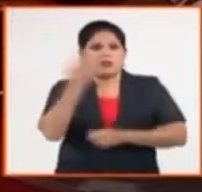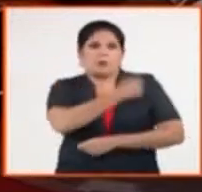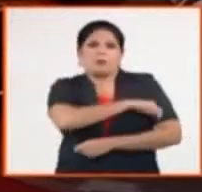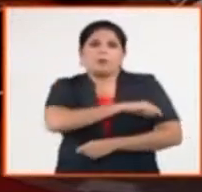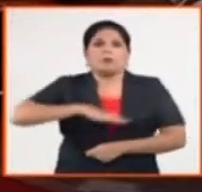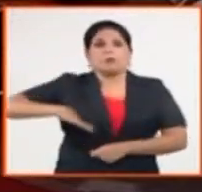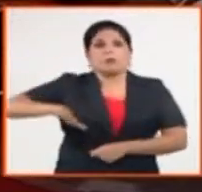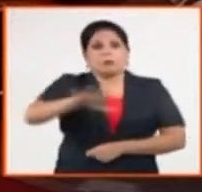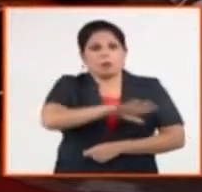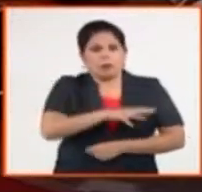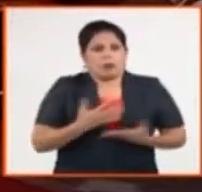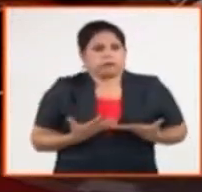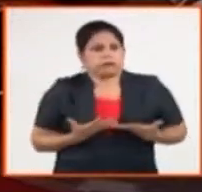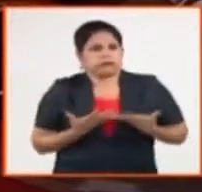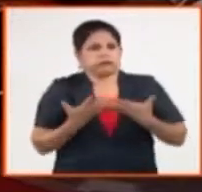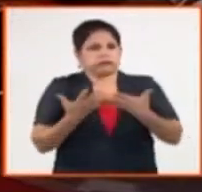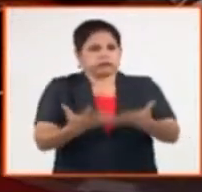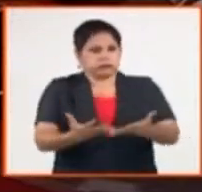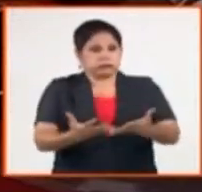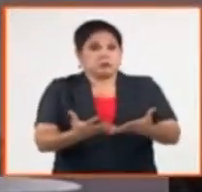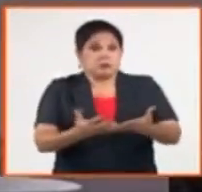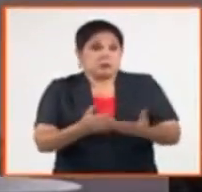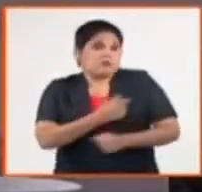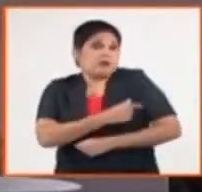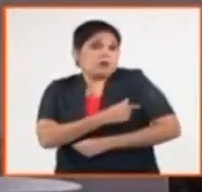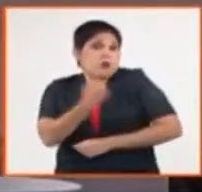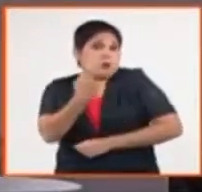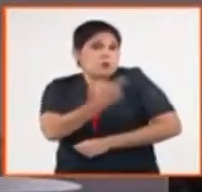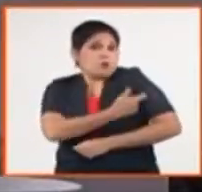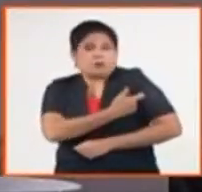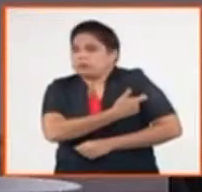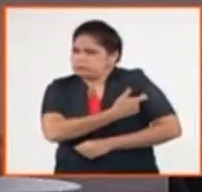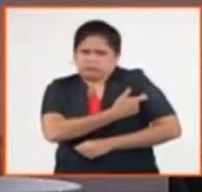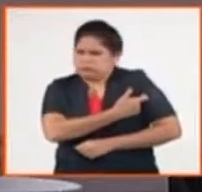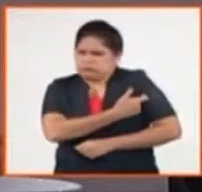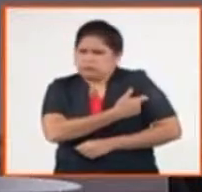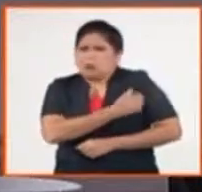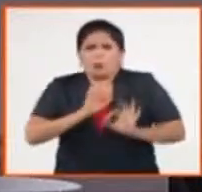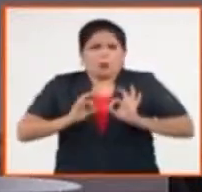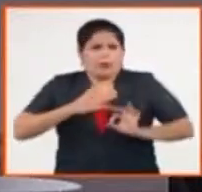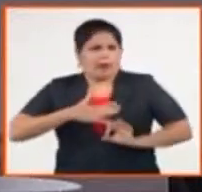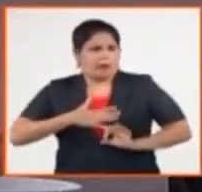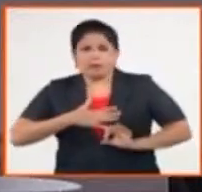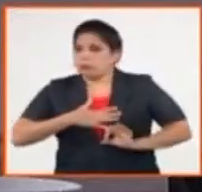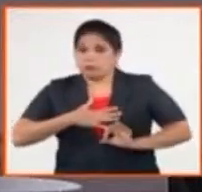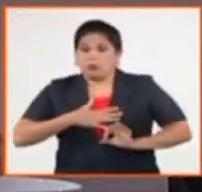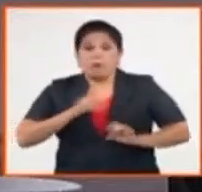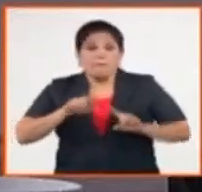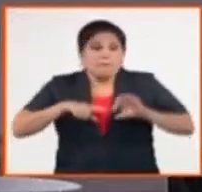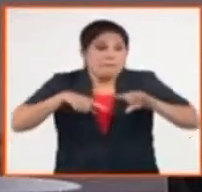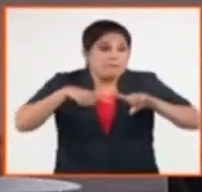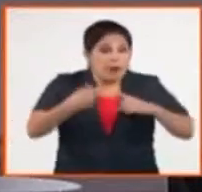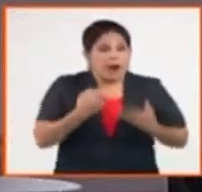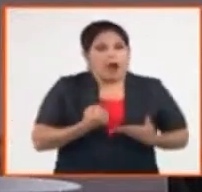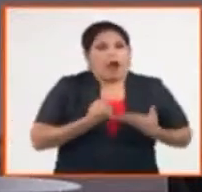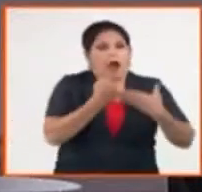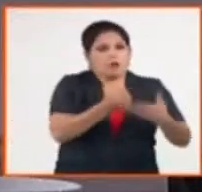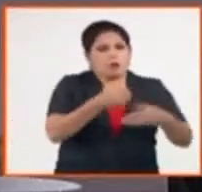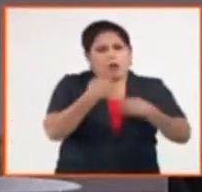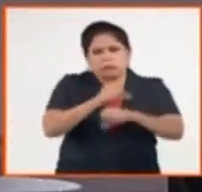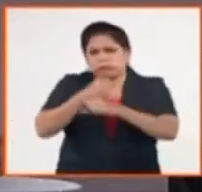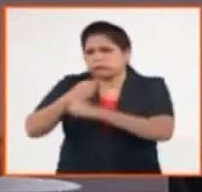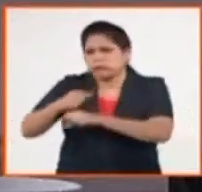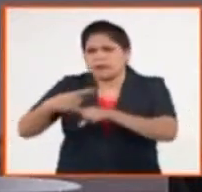cubana, poniendo no solo su brazo para vacunarse, con lo que están protegiéndose en lo individual, protegen a la familia, protegen a la comunidad,